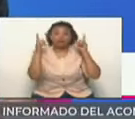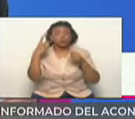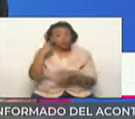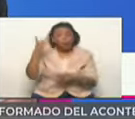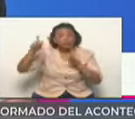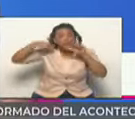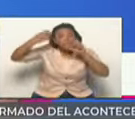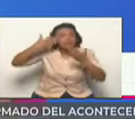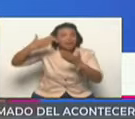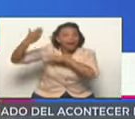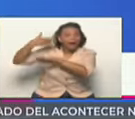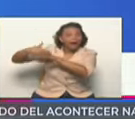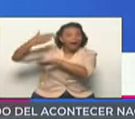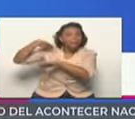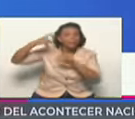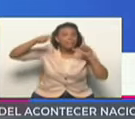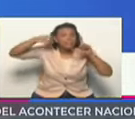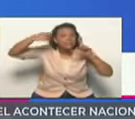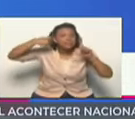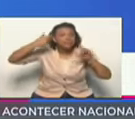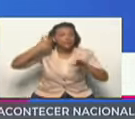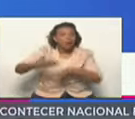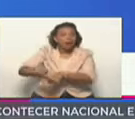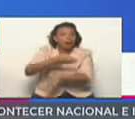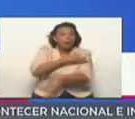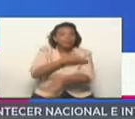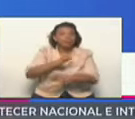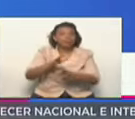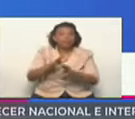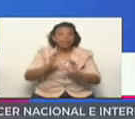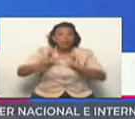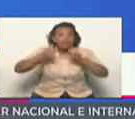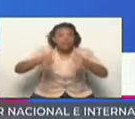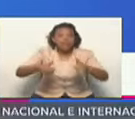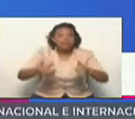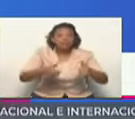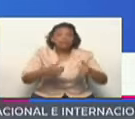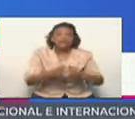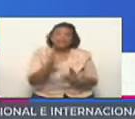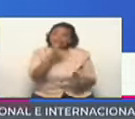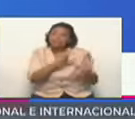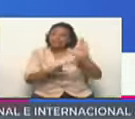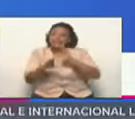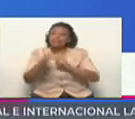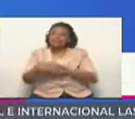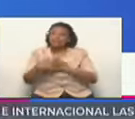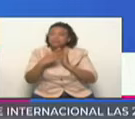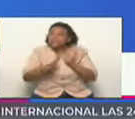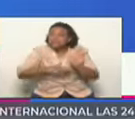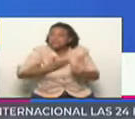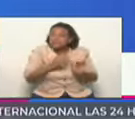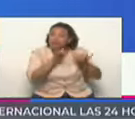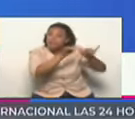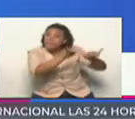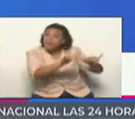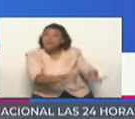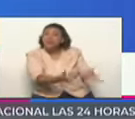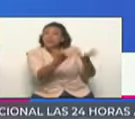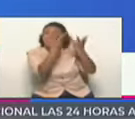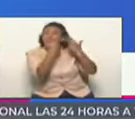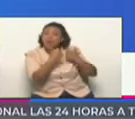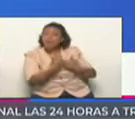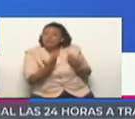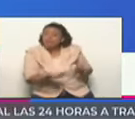veían en el video de arranque del segmento Ciencia y que quisiera que ellos mismos lo pudieran explicar.